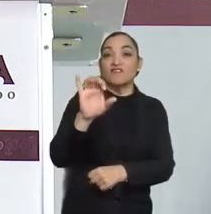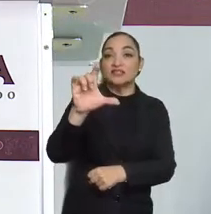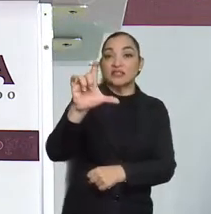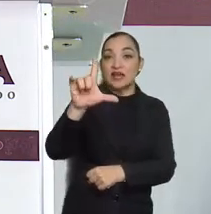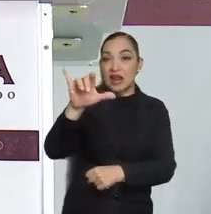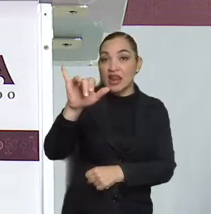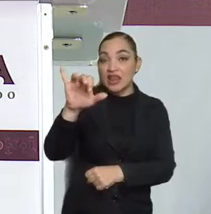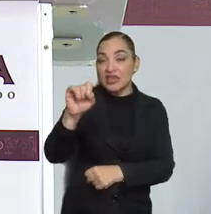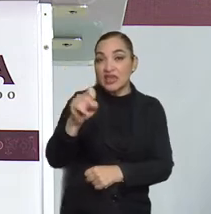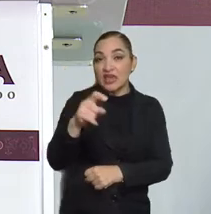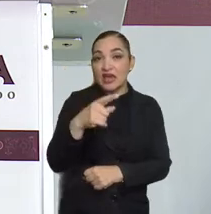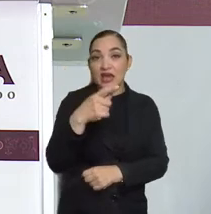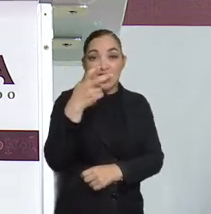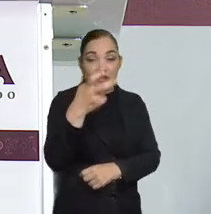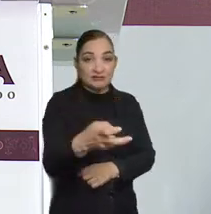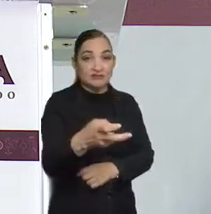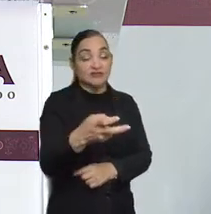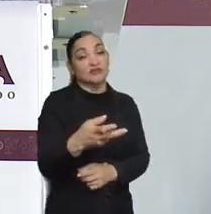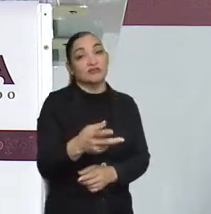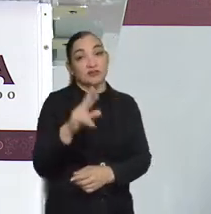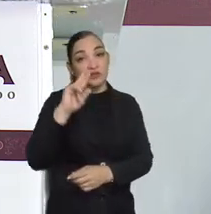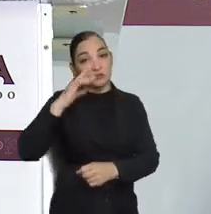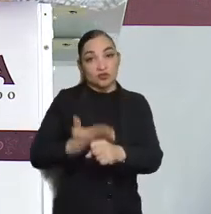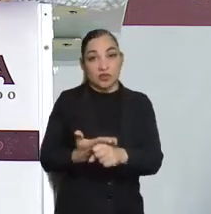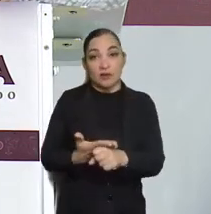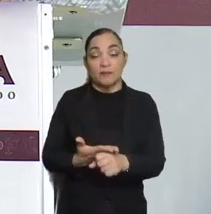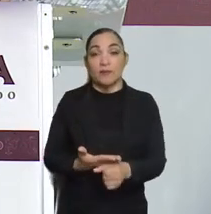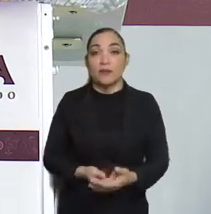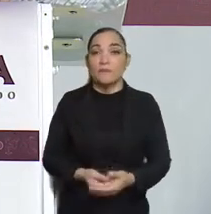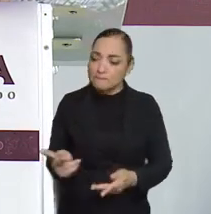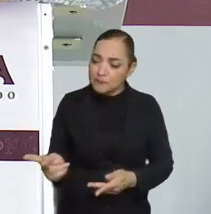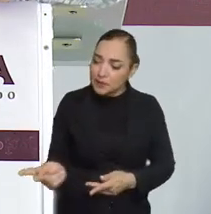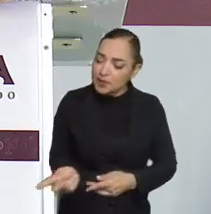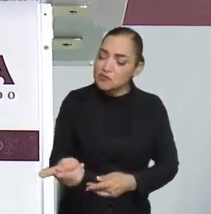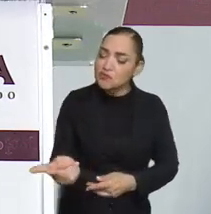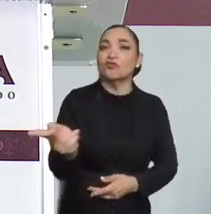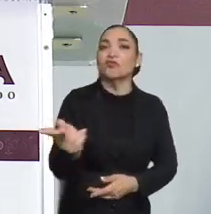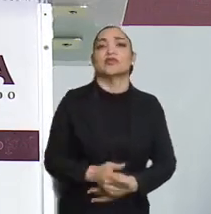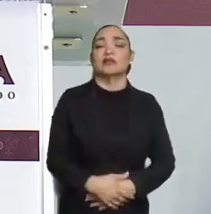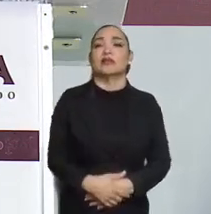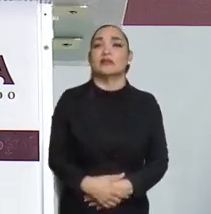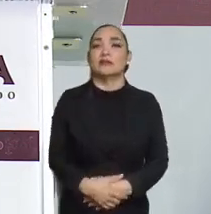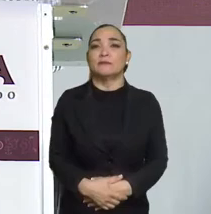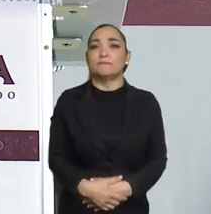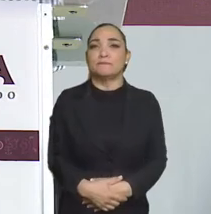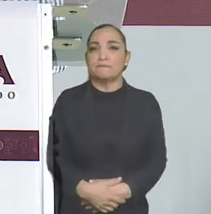más precisamente la Fiscalía. Pregúntensela a la Fiscalía. No,